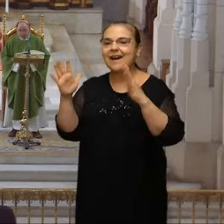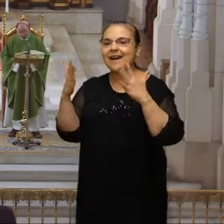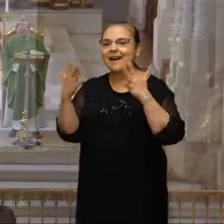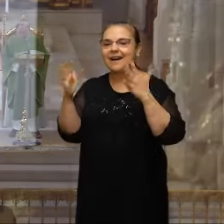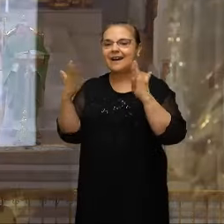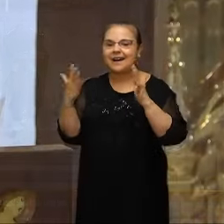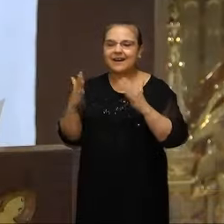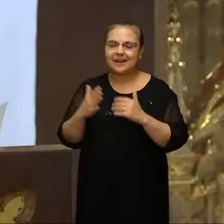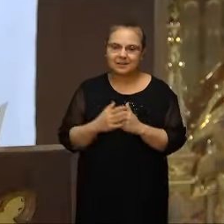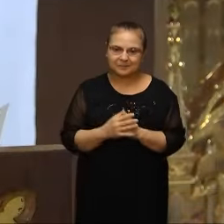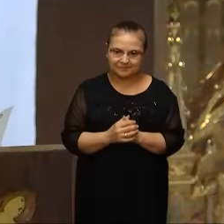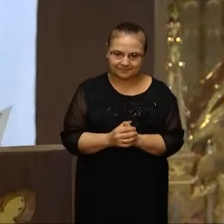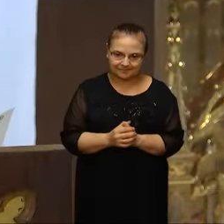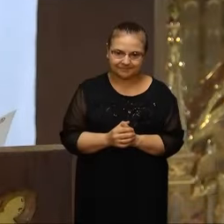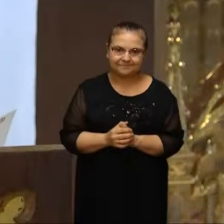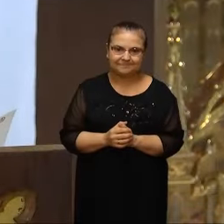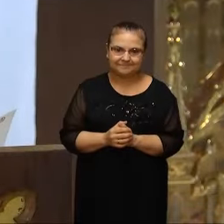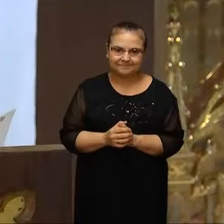Aleluya.